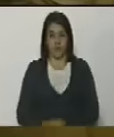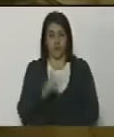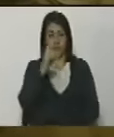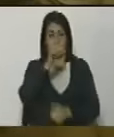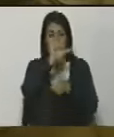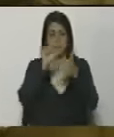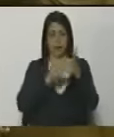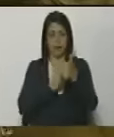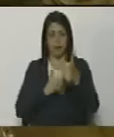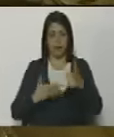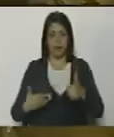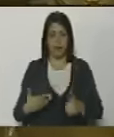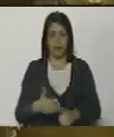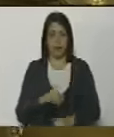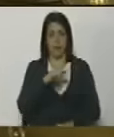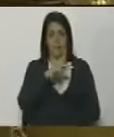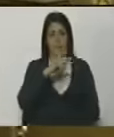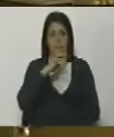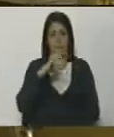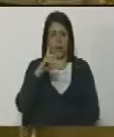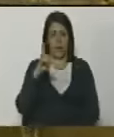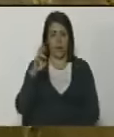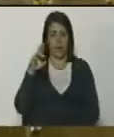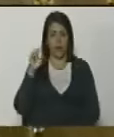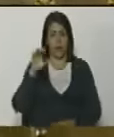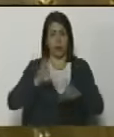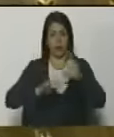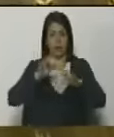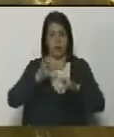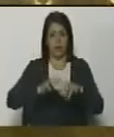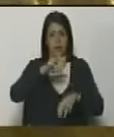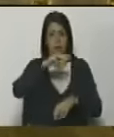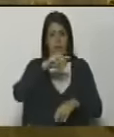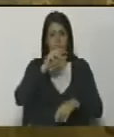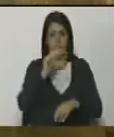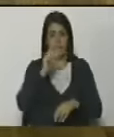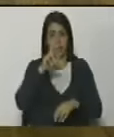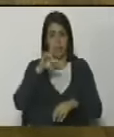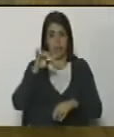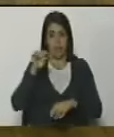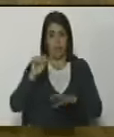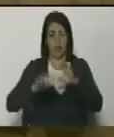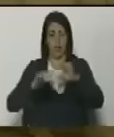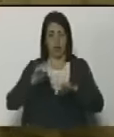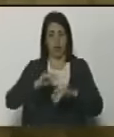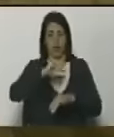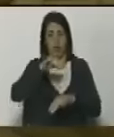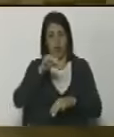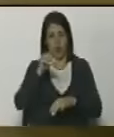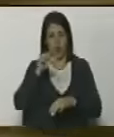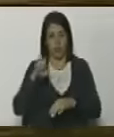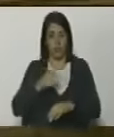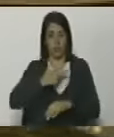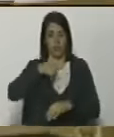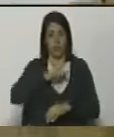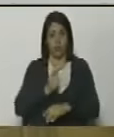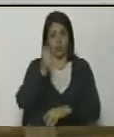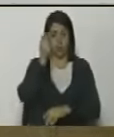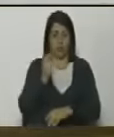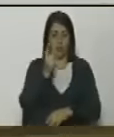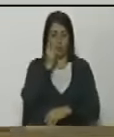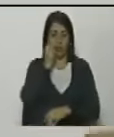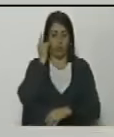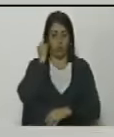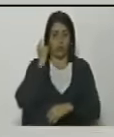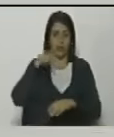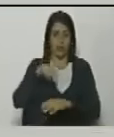primer vicepresidente Pedro Infante, secretaria María Alejandra, secretario José Omar, a nuestros queridos diputados y